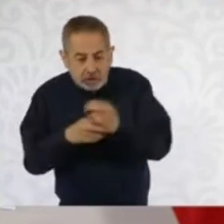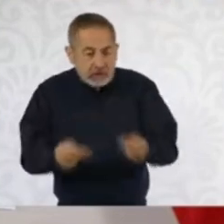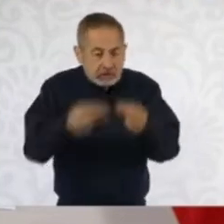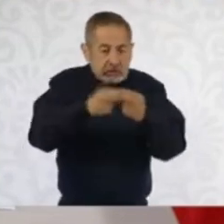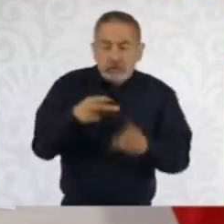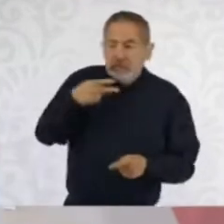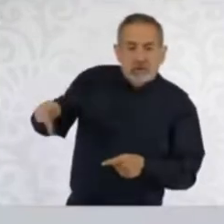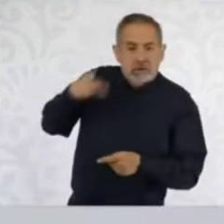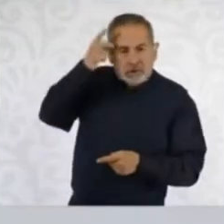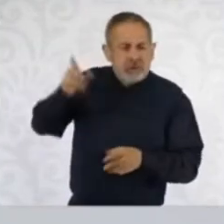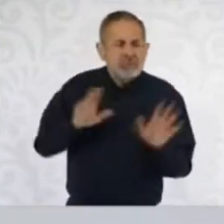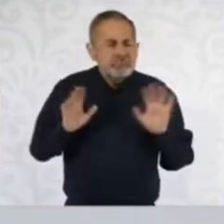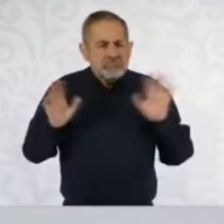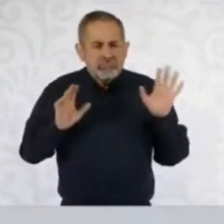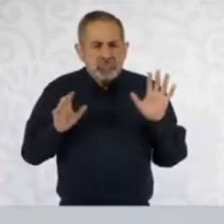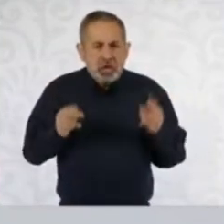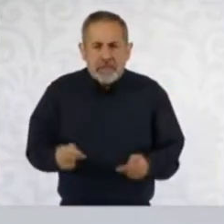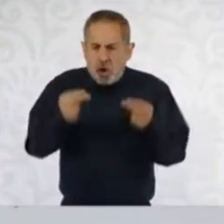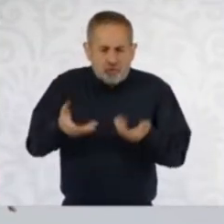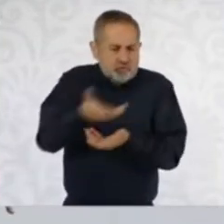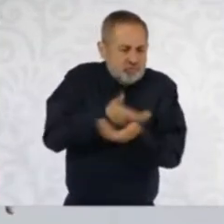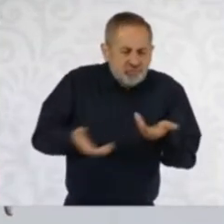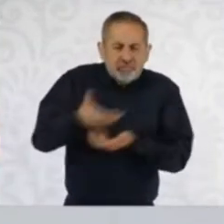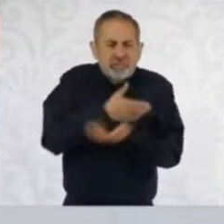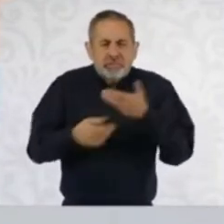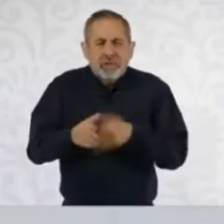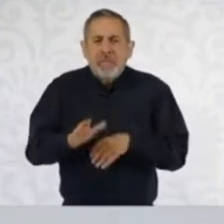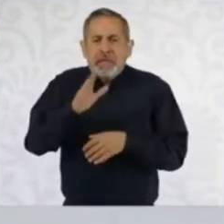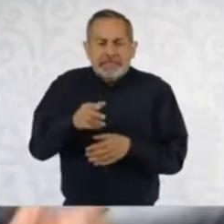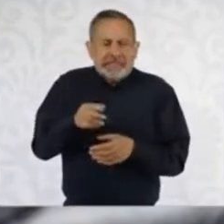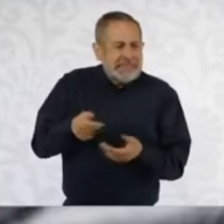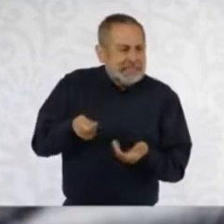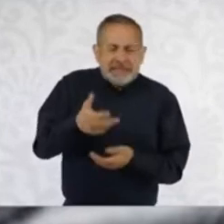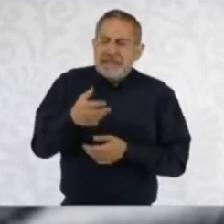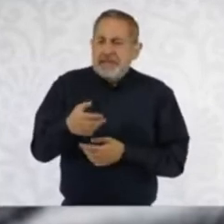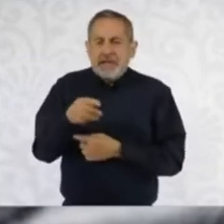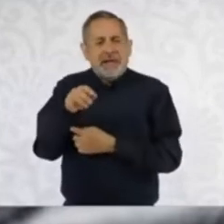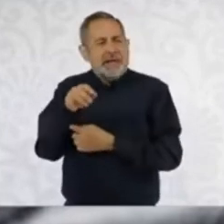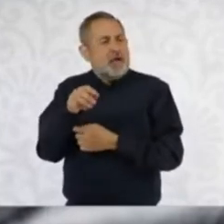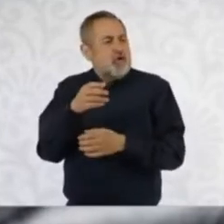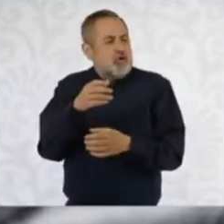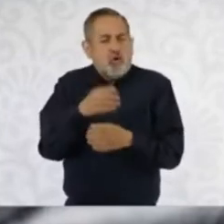y que no hay derechos, que todo es mercancía a poner en el mercado